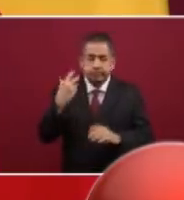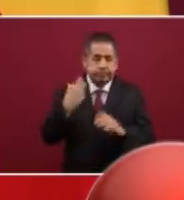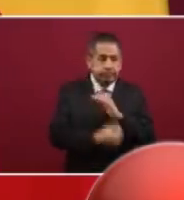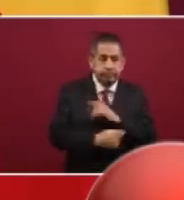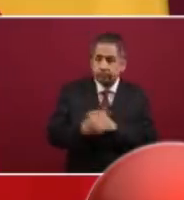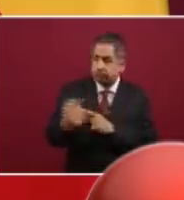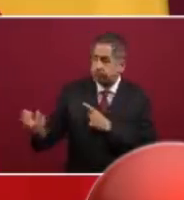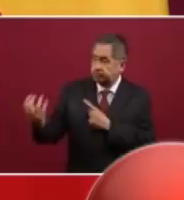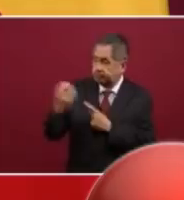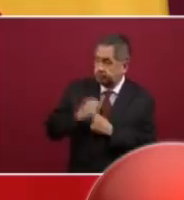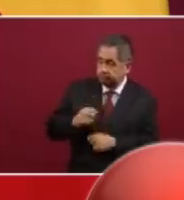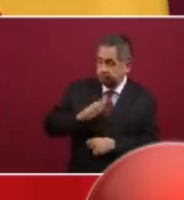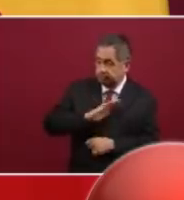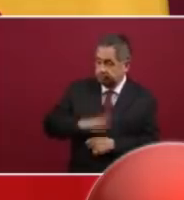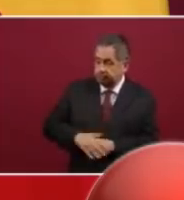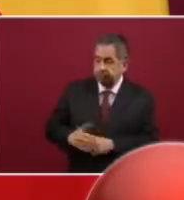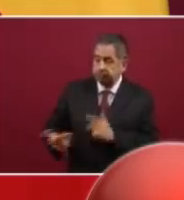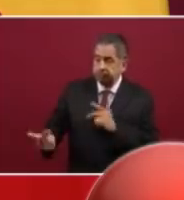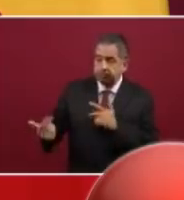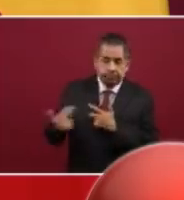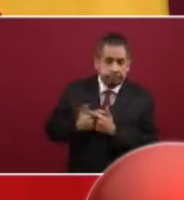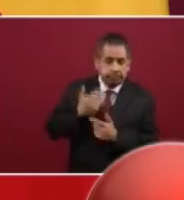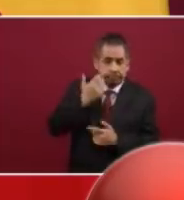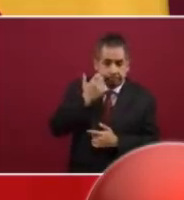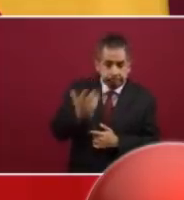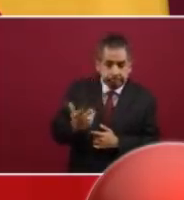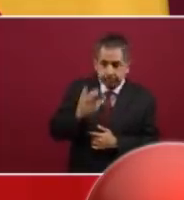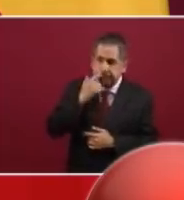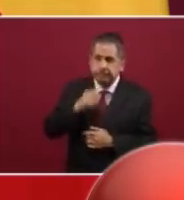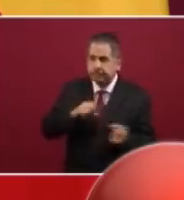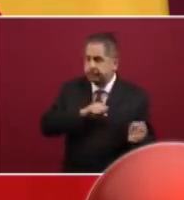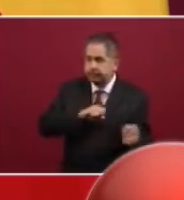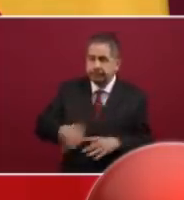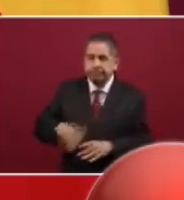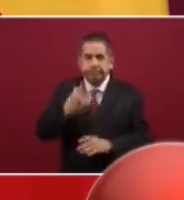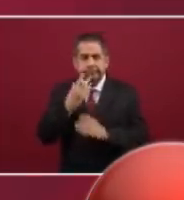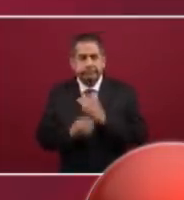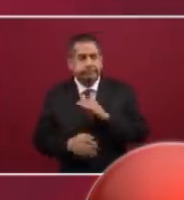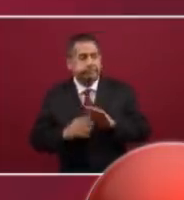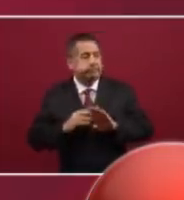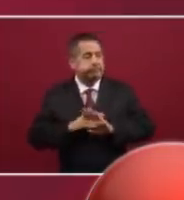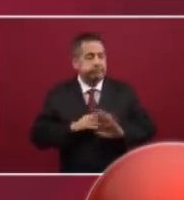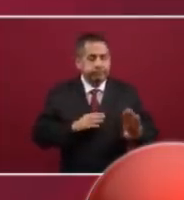vidas. Por eso merecen todo nuestro respeto.